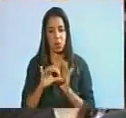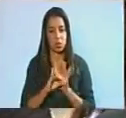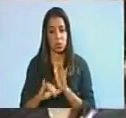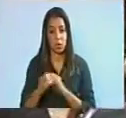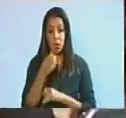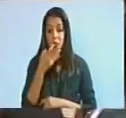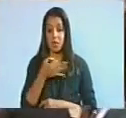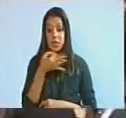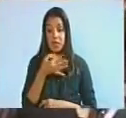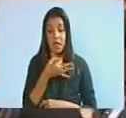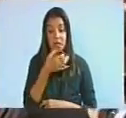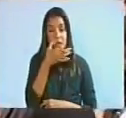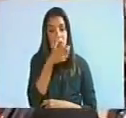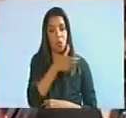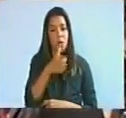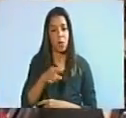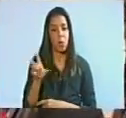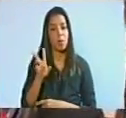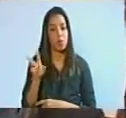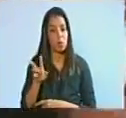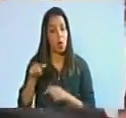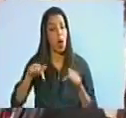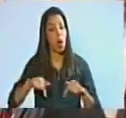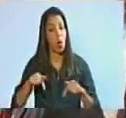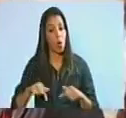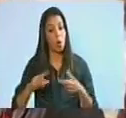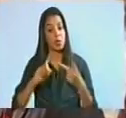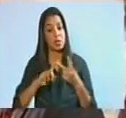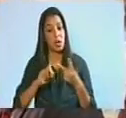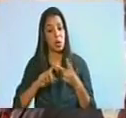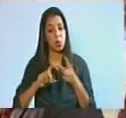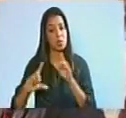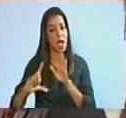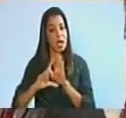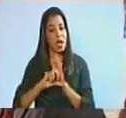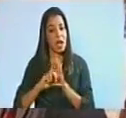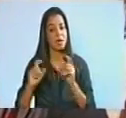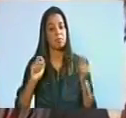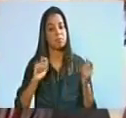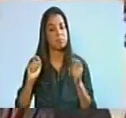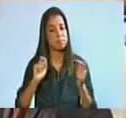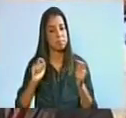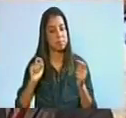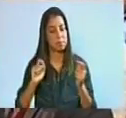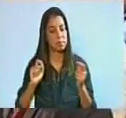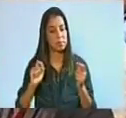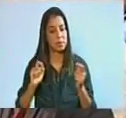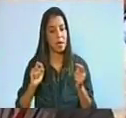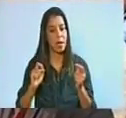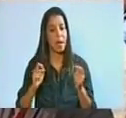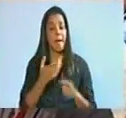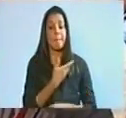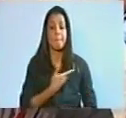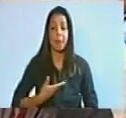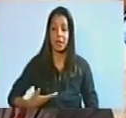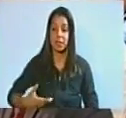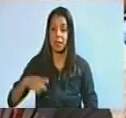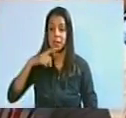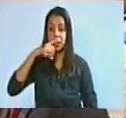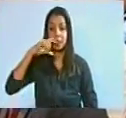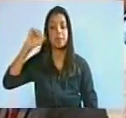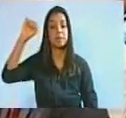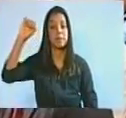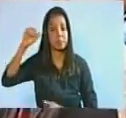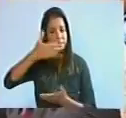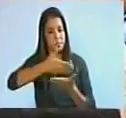hoy vamos a debatir la segunda ley que nos trajo nuestro comandante presidente Nicolás Maduro